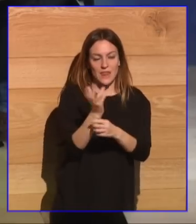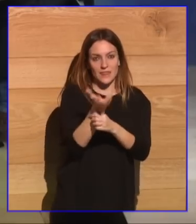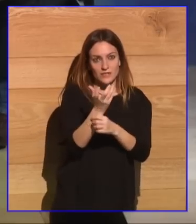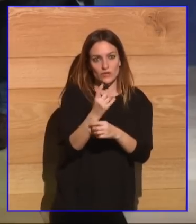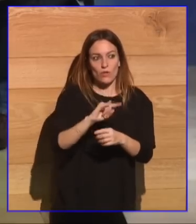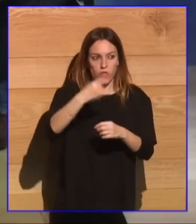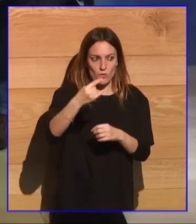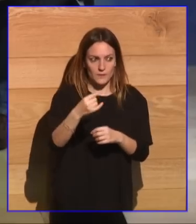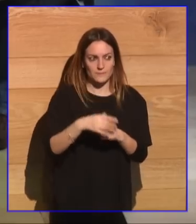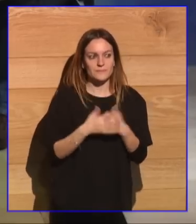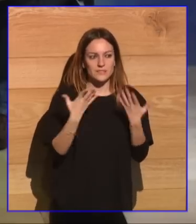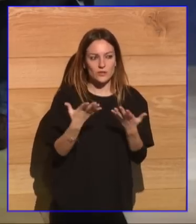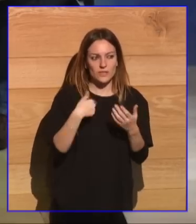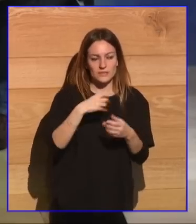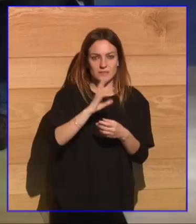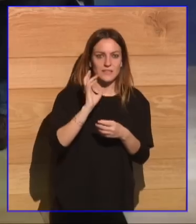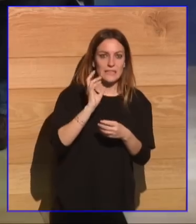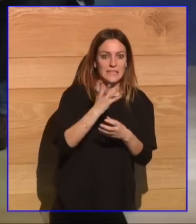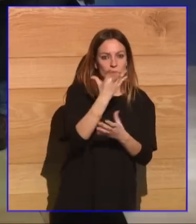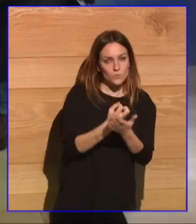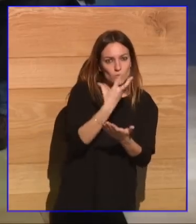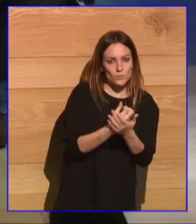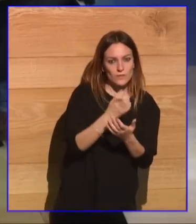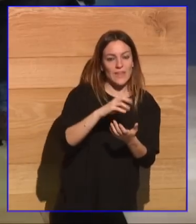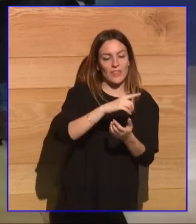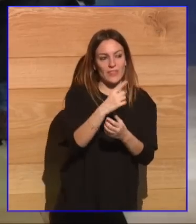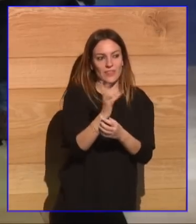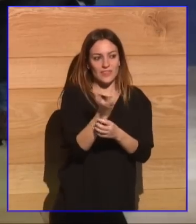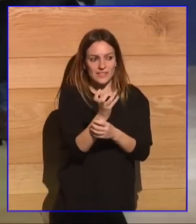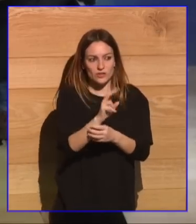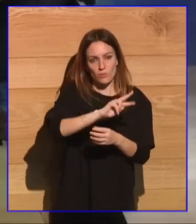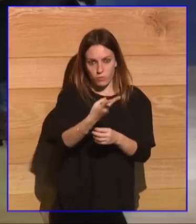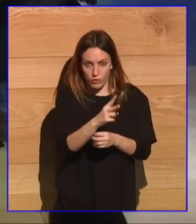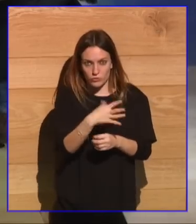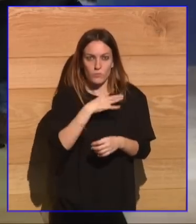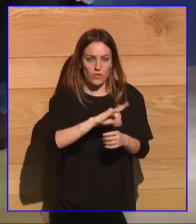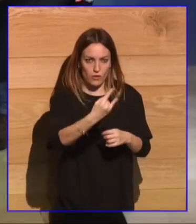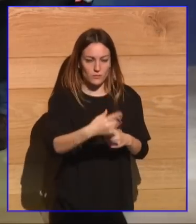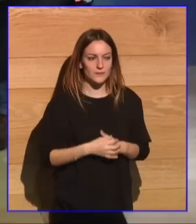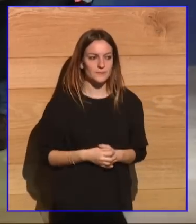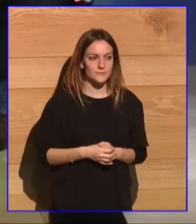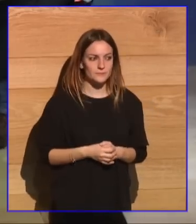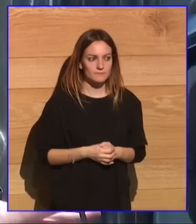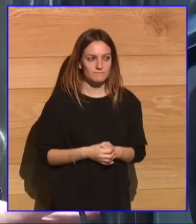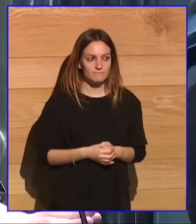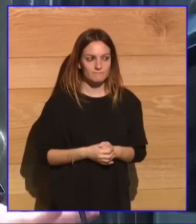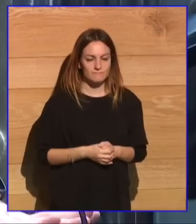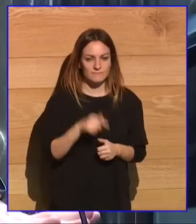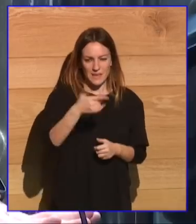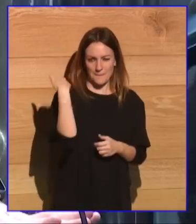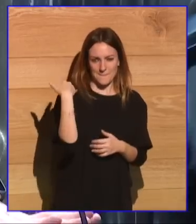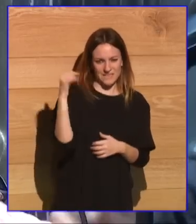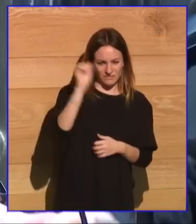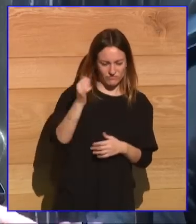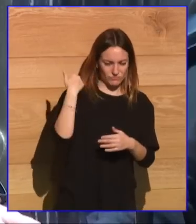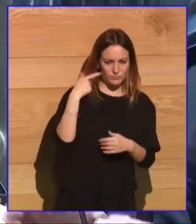Por eso te preguntaba. Sí, un disco de 90 y grababa un disco en cada. O sea, En bastaba cada una cara cinta, te bastaba una cabía. cinta. Una cinta. Piensa que el crimen ha prescrito, Javi. ¿Cuántas cintas